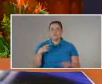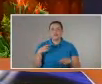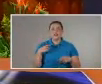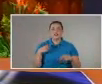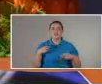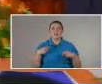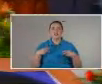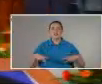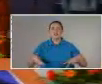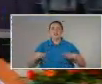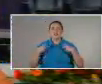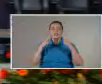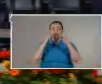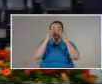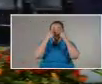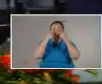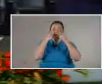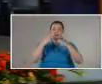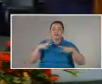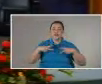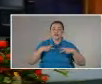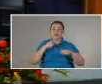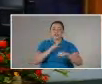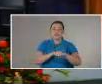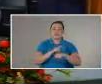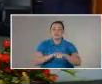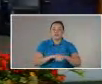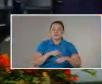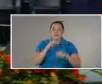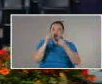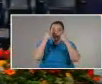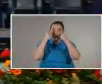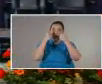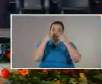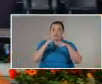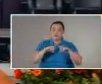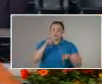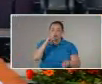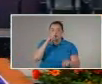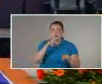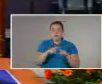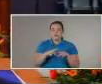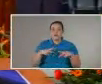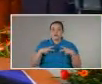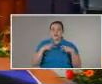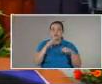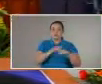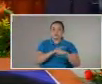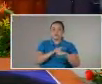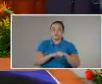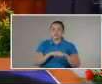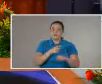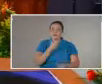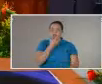Hay un tiempo de orar, pero también hay un tiempo de reír. Y no se pierda el tiempo de reír por estar